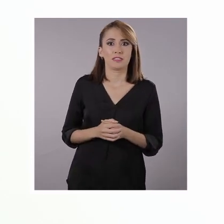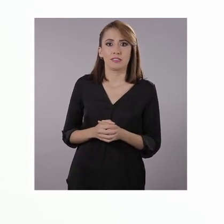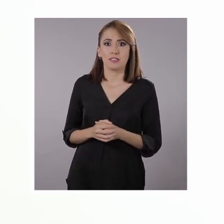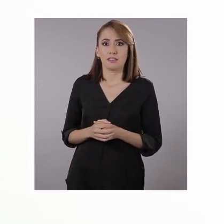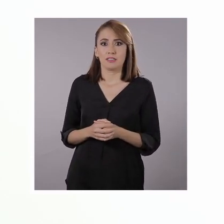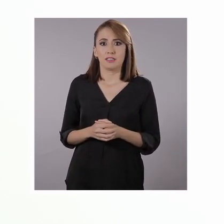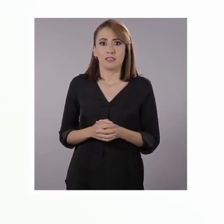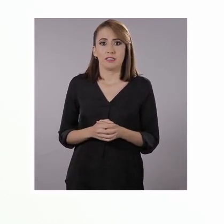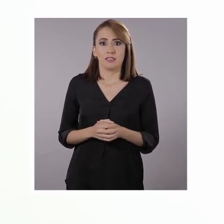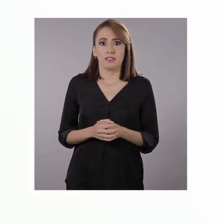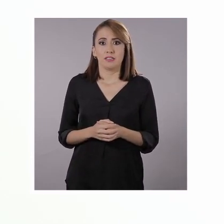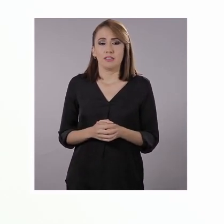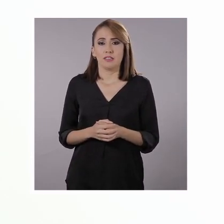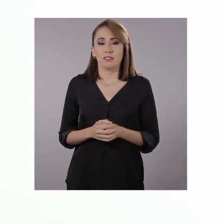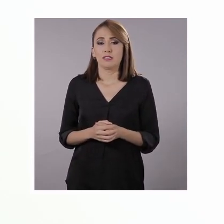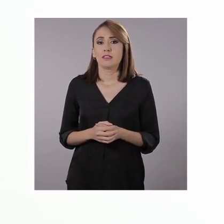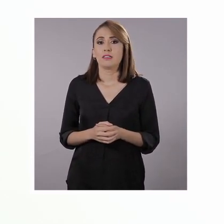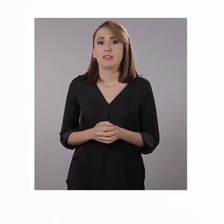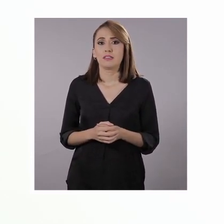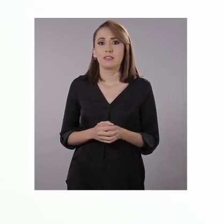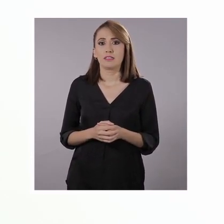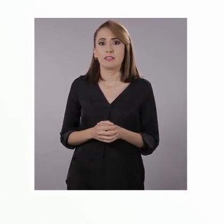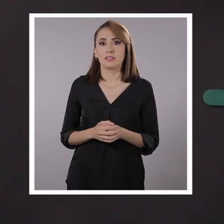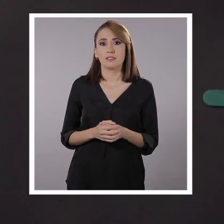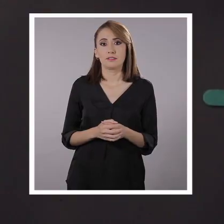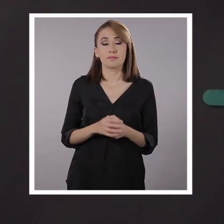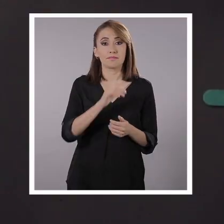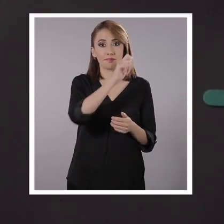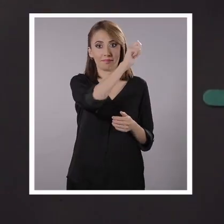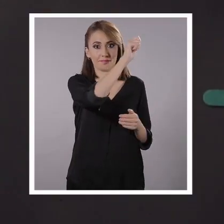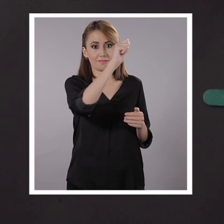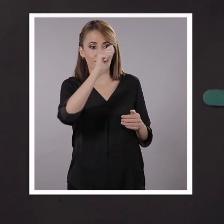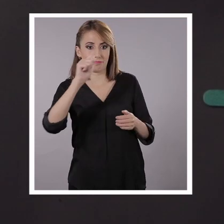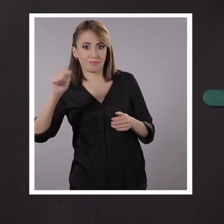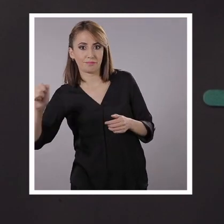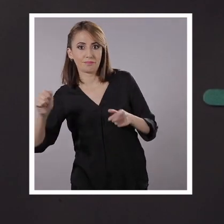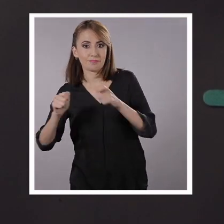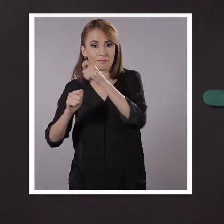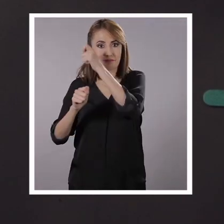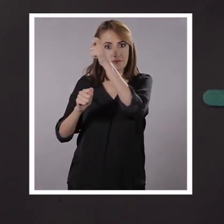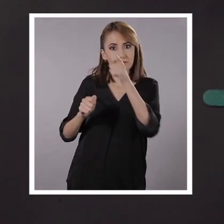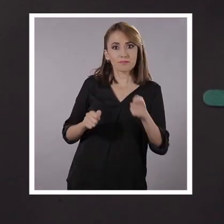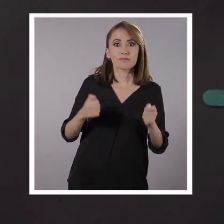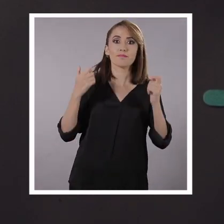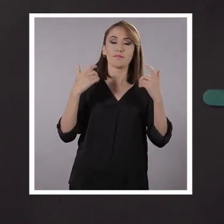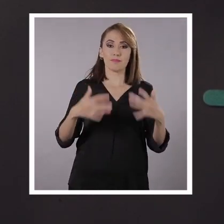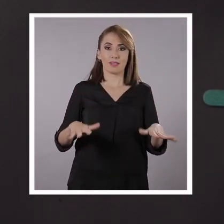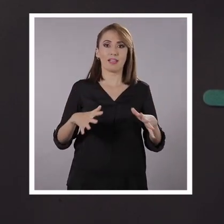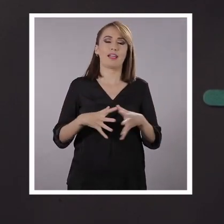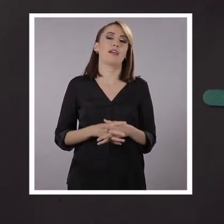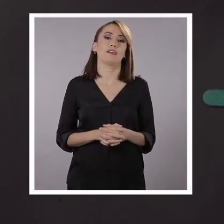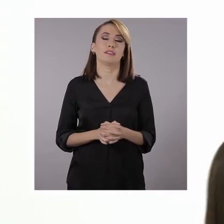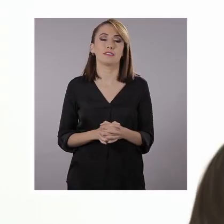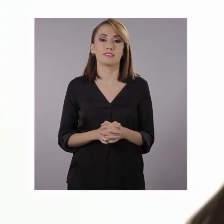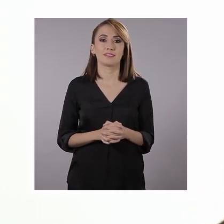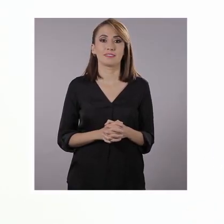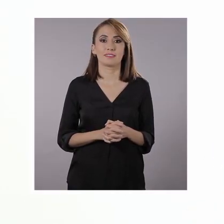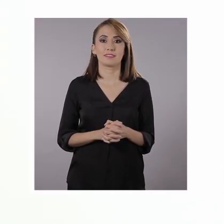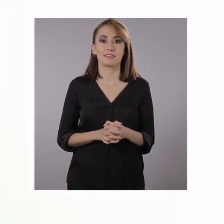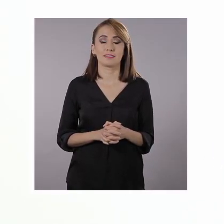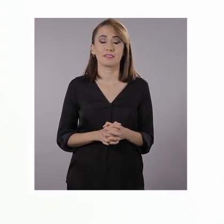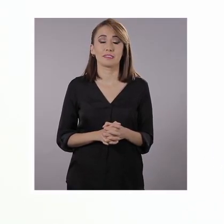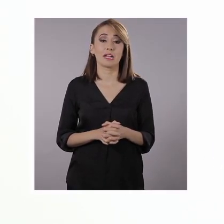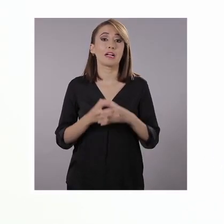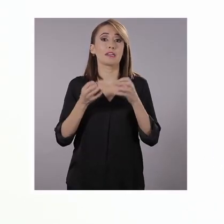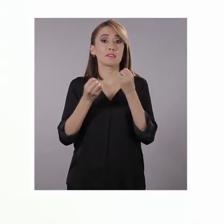Me emocioné. Está ahí bien. Ahí. Dejaré que pase. La tiza por no esta quiere vez llegar. Así veo. Pero ahí está. Una tiza rebelde.